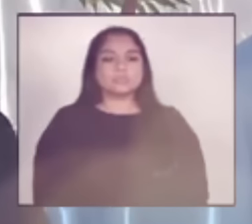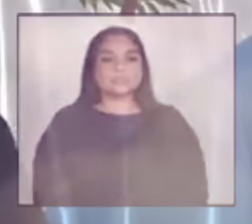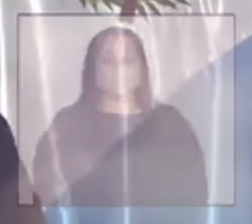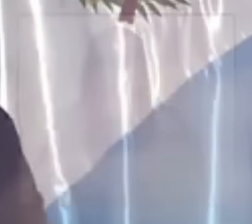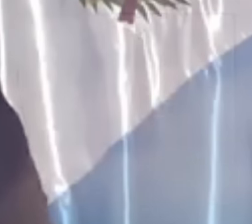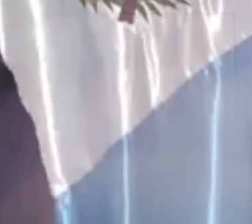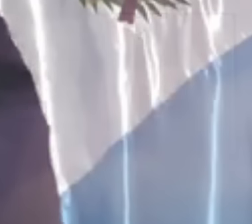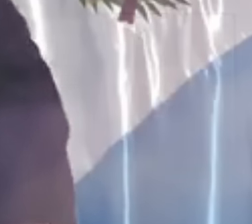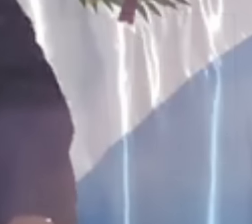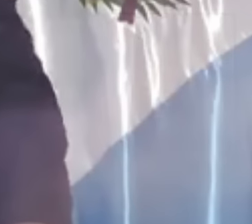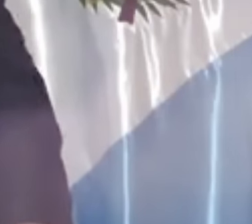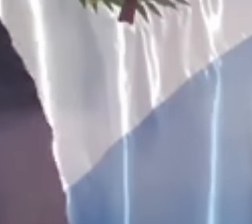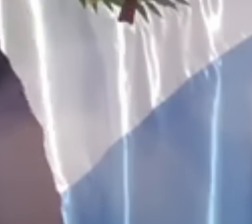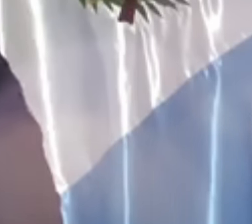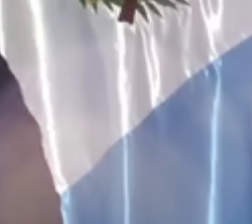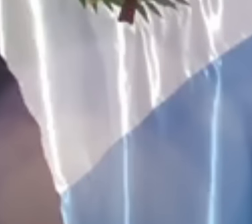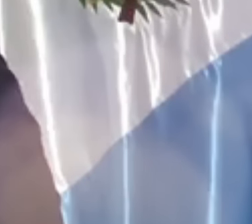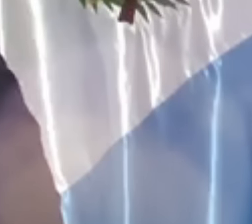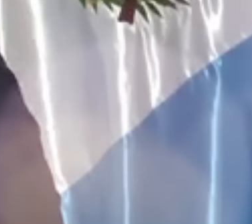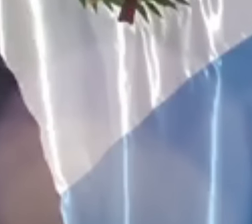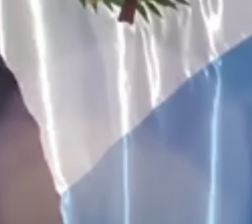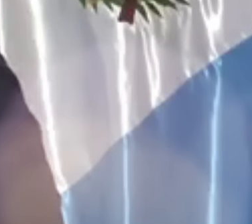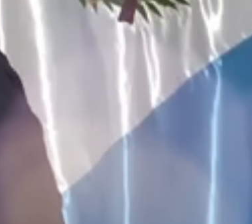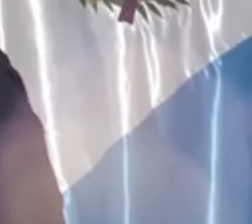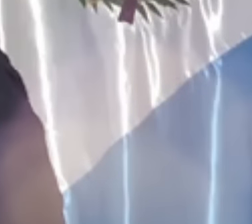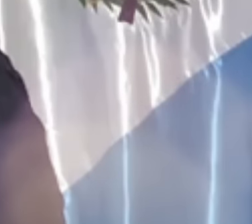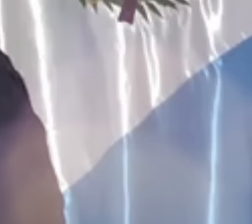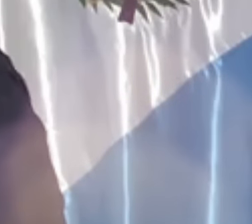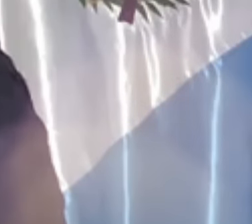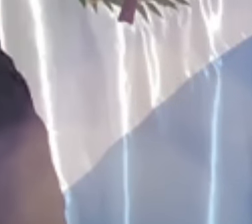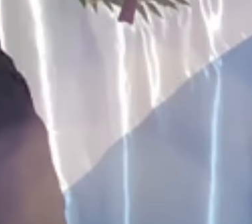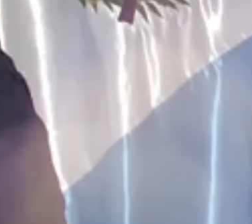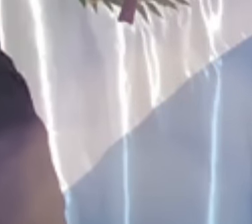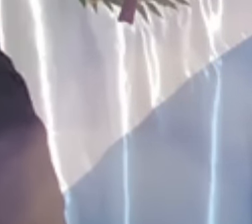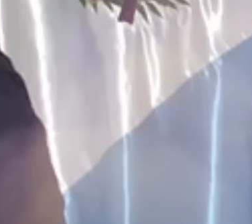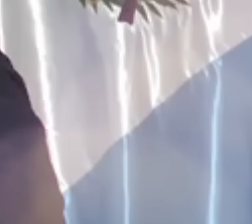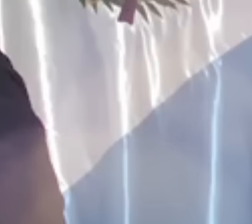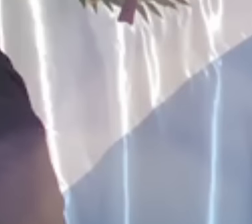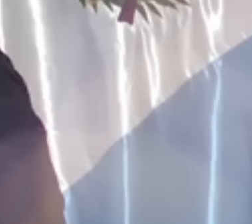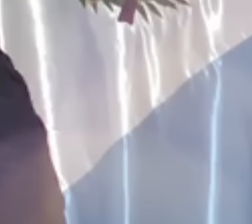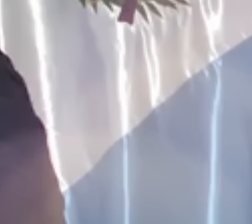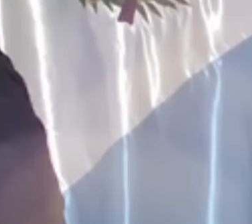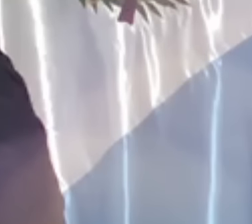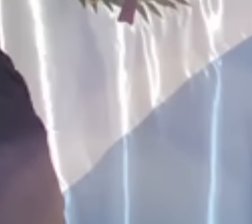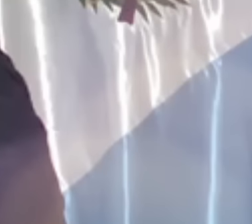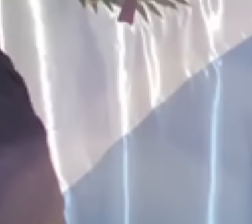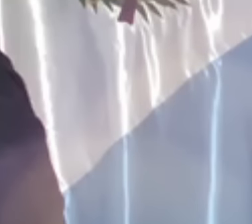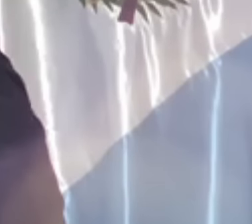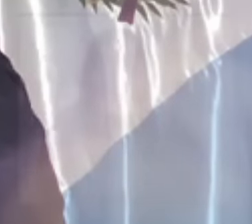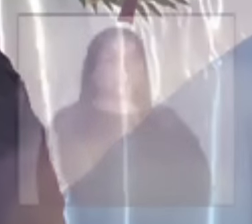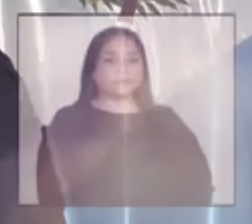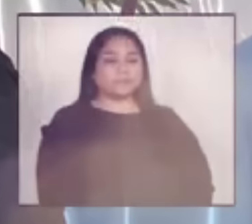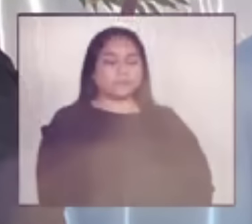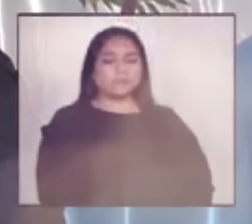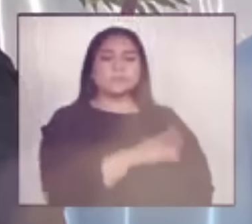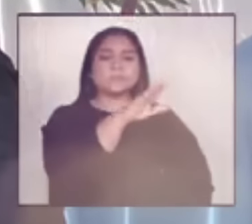Juan Carlos Chanta, de Emisoras Unidas, siempre a su lado derecho, señor presidente. Presidente, buenas tardes. En otros temas, usted